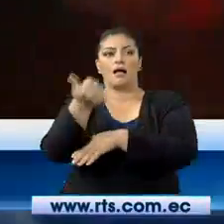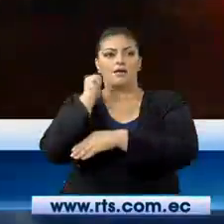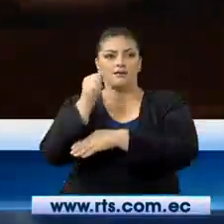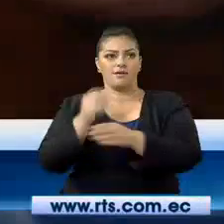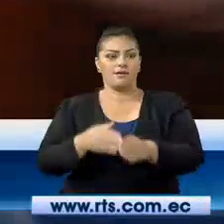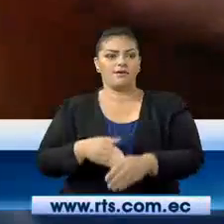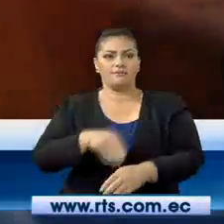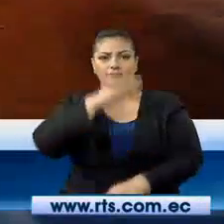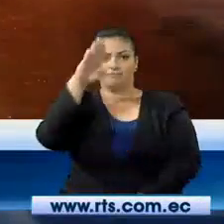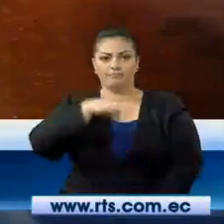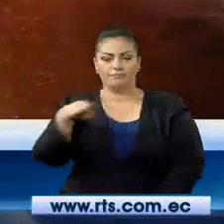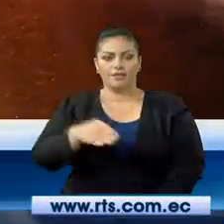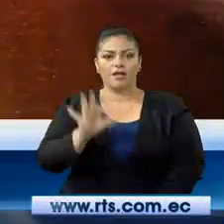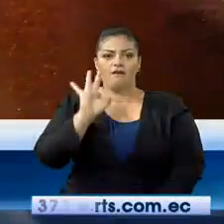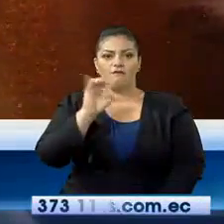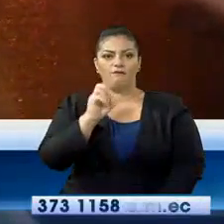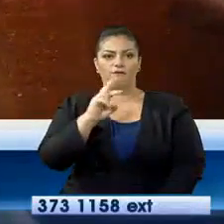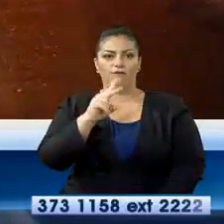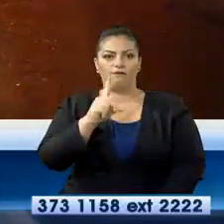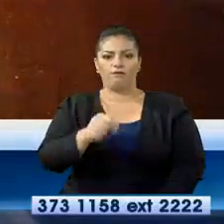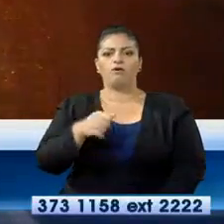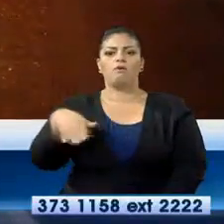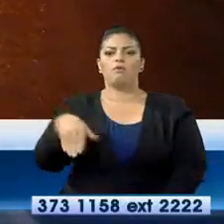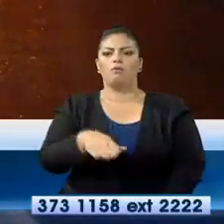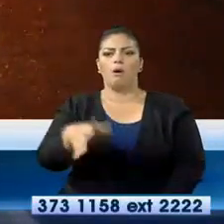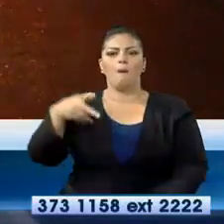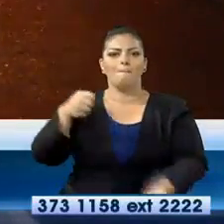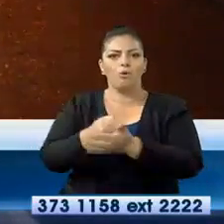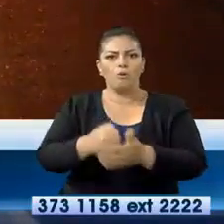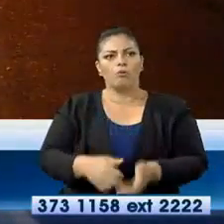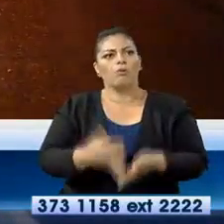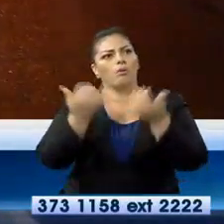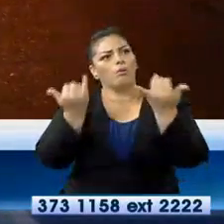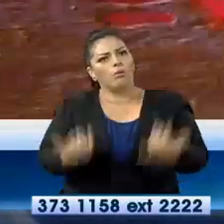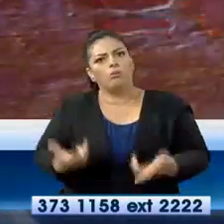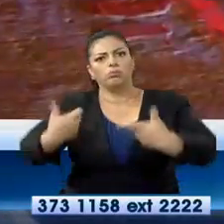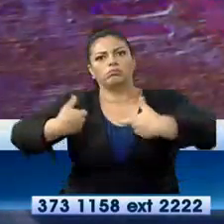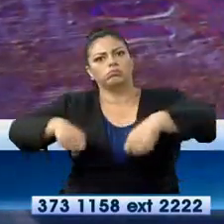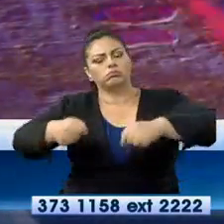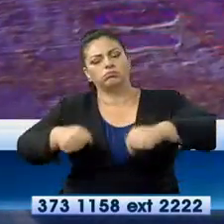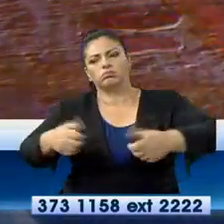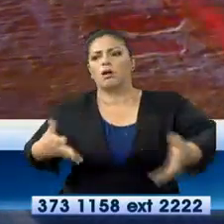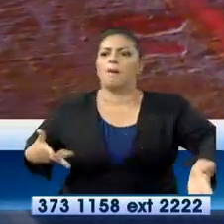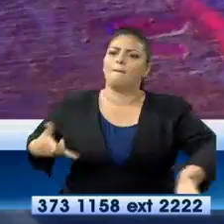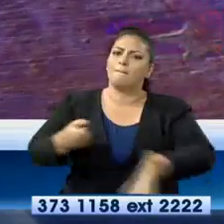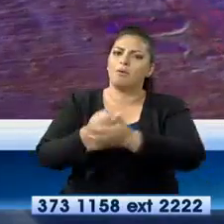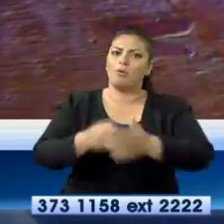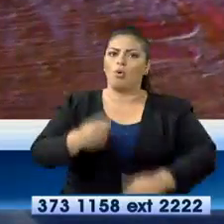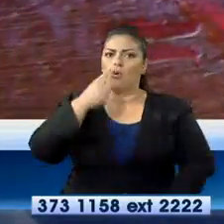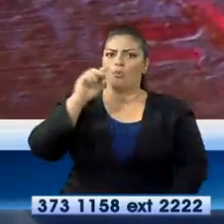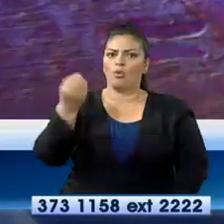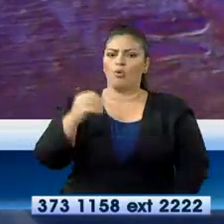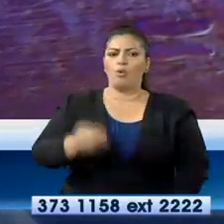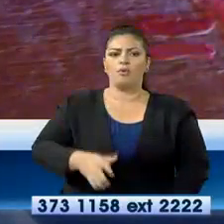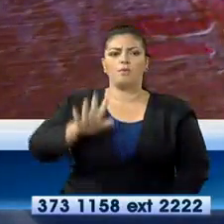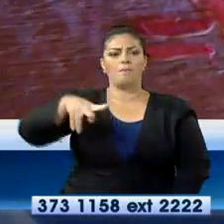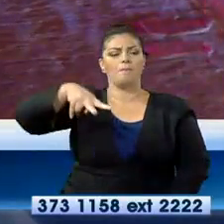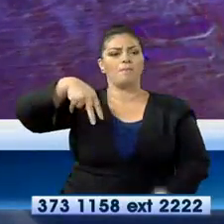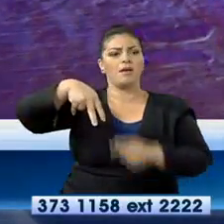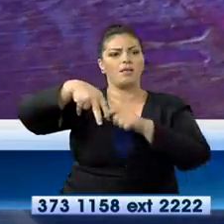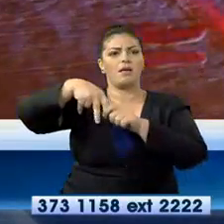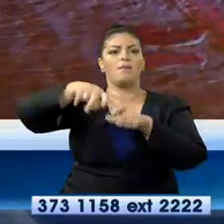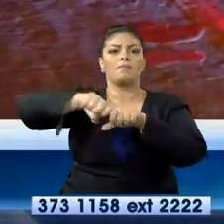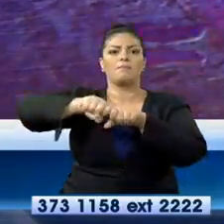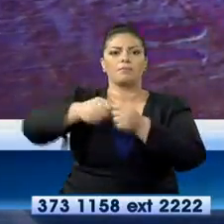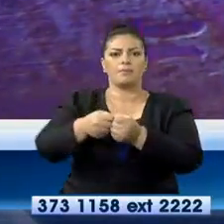la Ford 350. Y ahorita se accidenta la moto, el joven se quiebra la pierna. Y hemos visto siquiera unas 10 muertes por esa punta